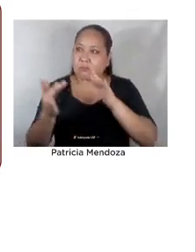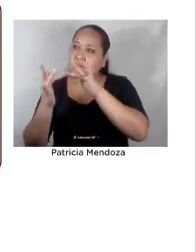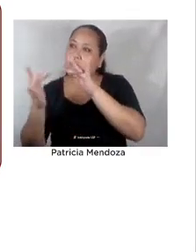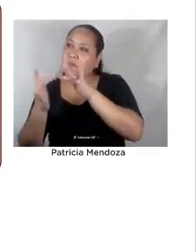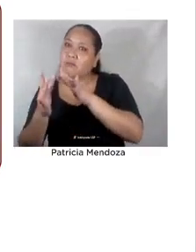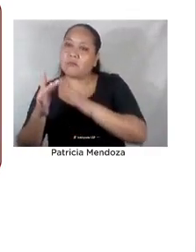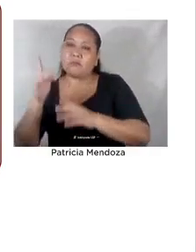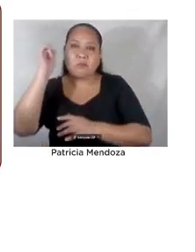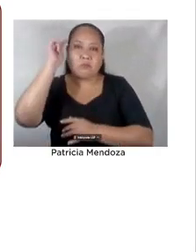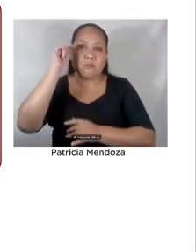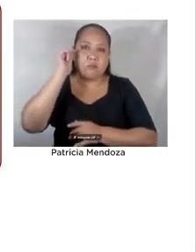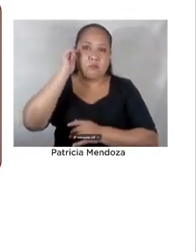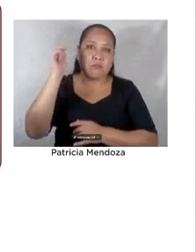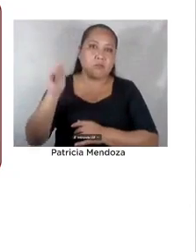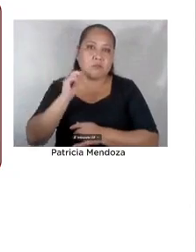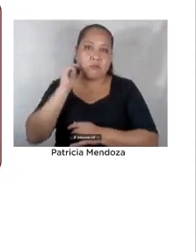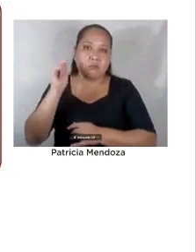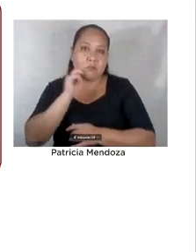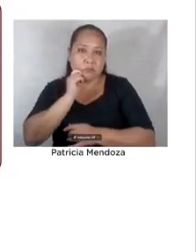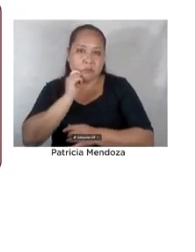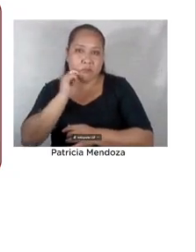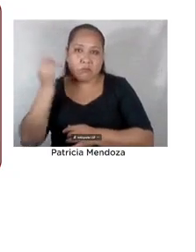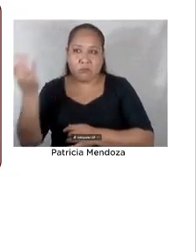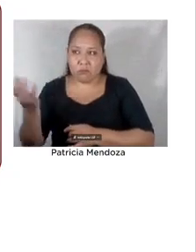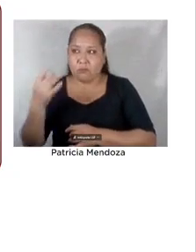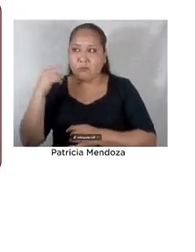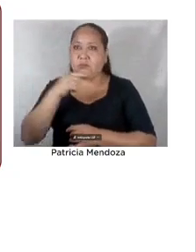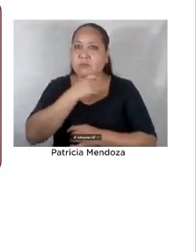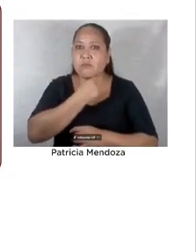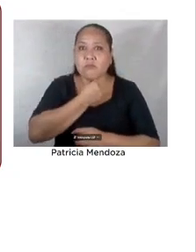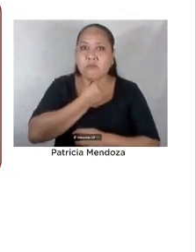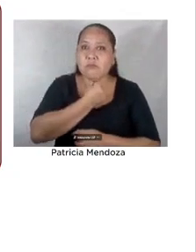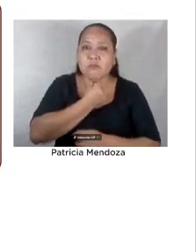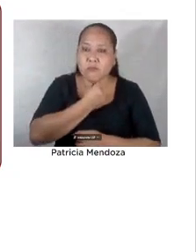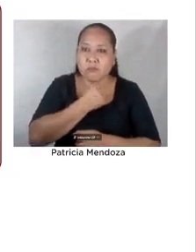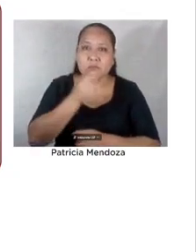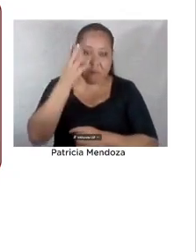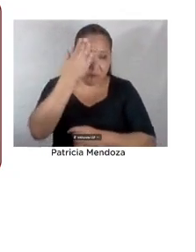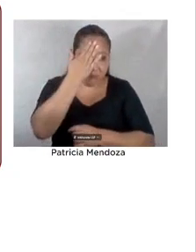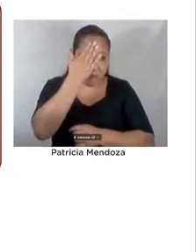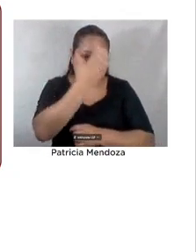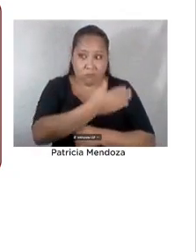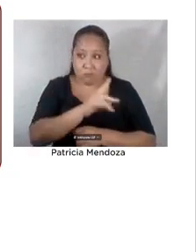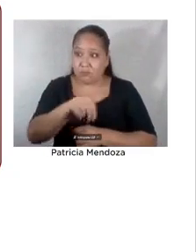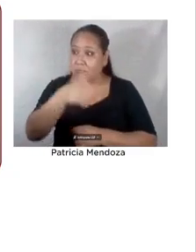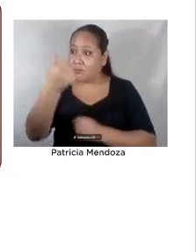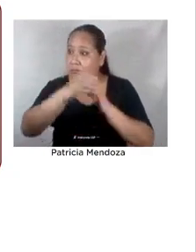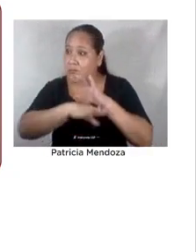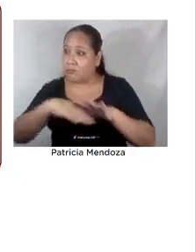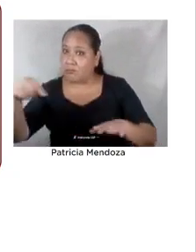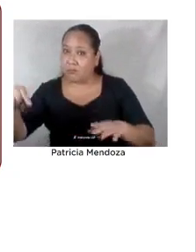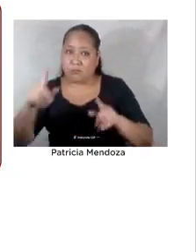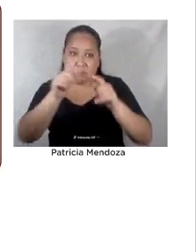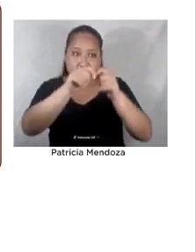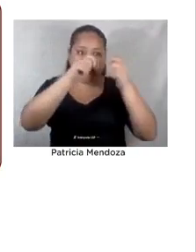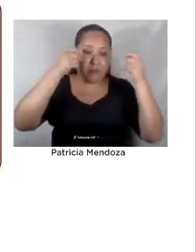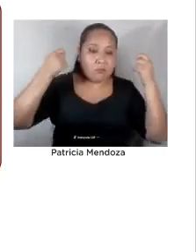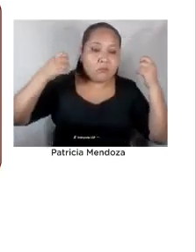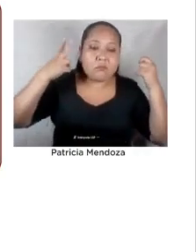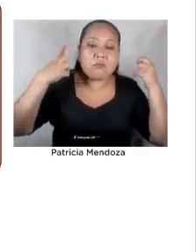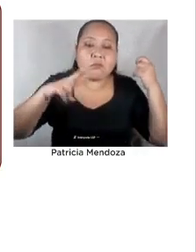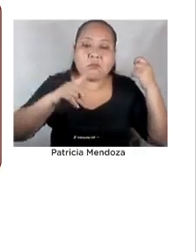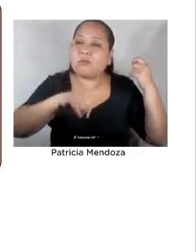algo importante para seguir sabiendo que hay alguien más allá fuera de una pantalla, alguien más allá fuera de una ventana,